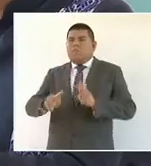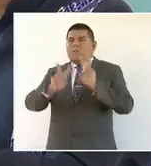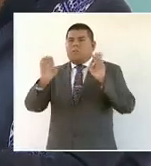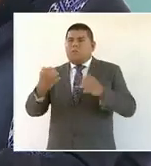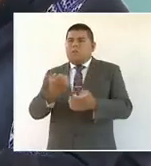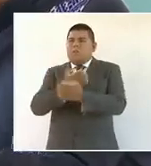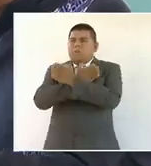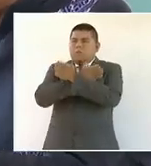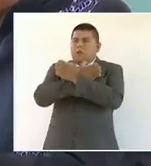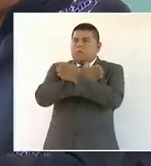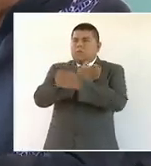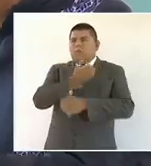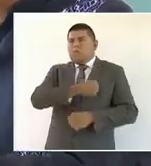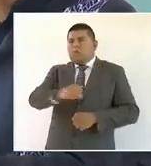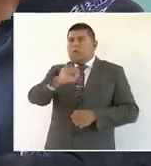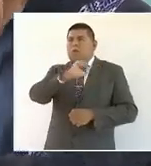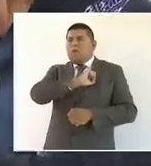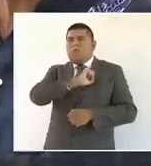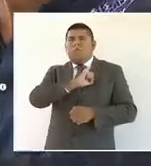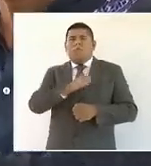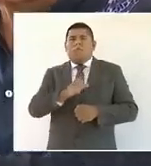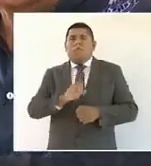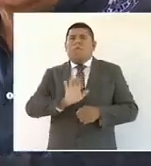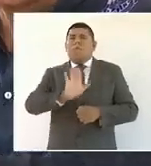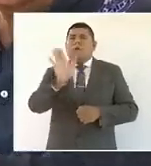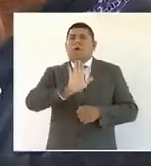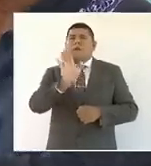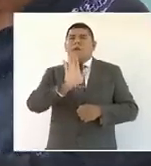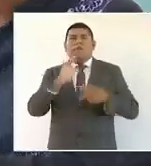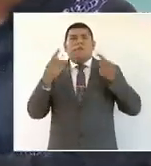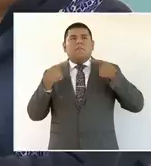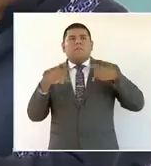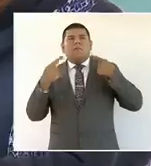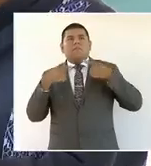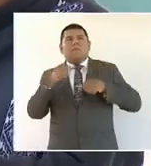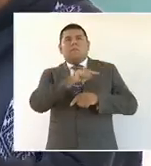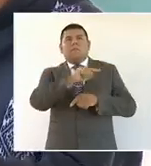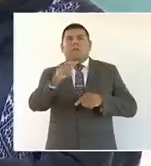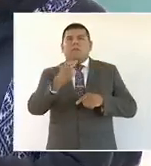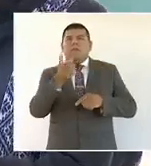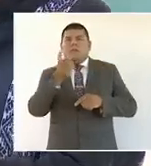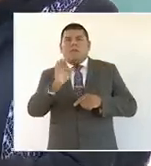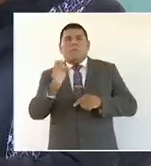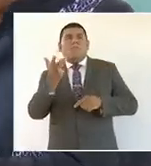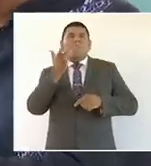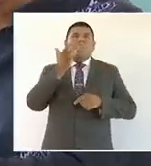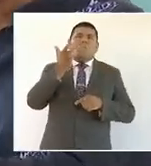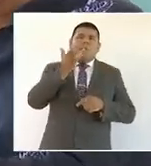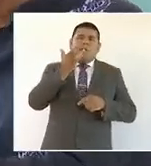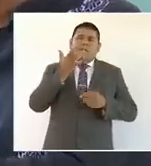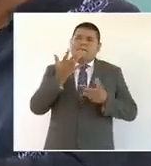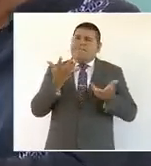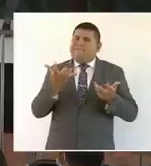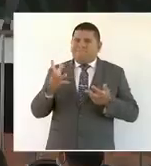son privilegios, para nosotros la educación y la salud son derechos.